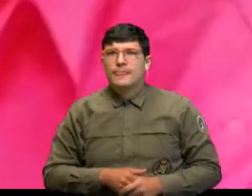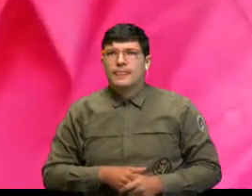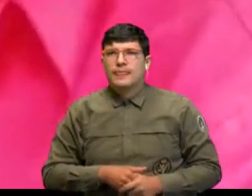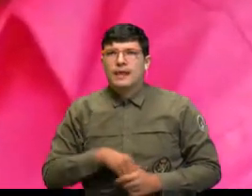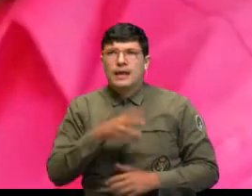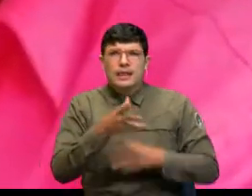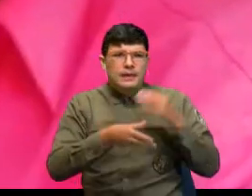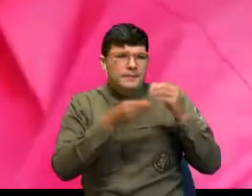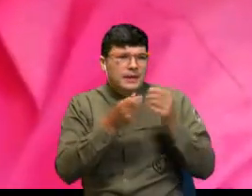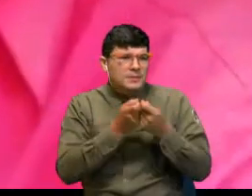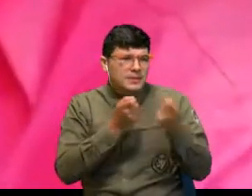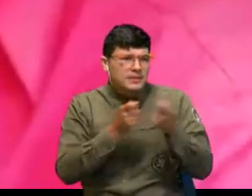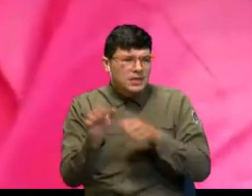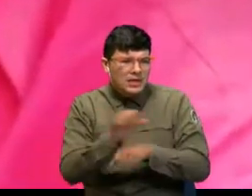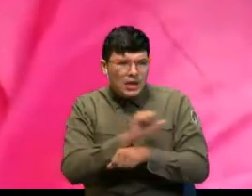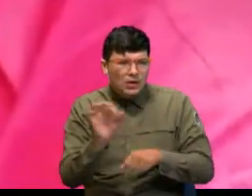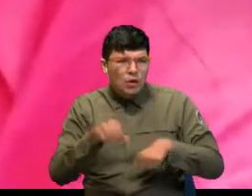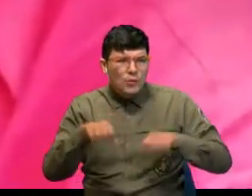no ir al llevarles